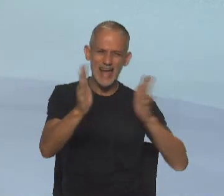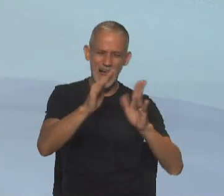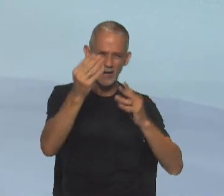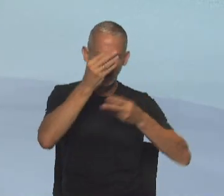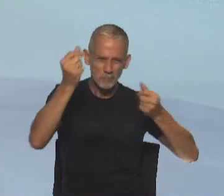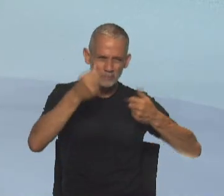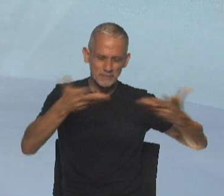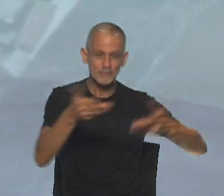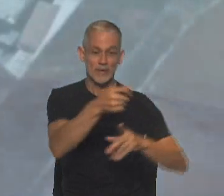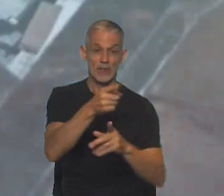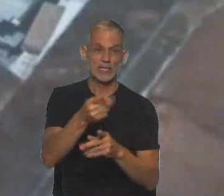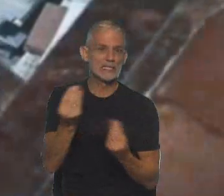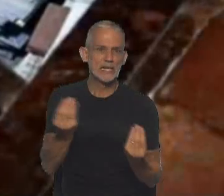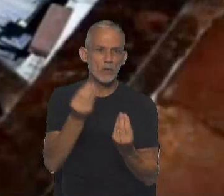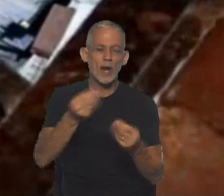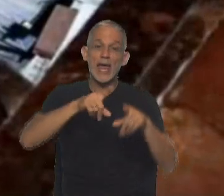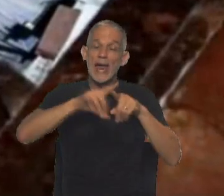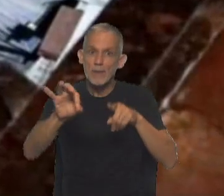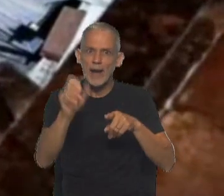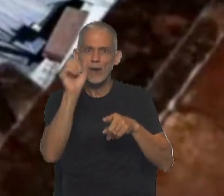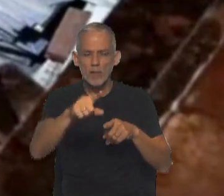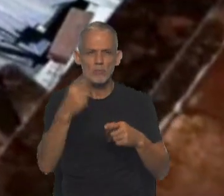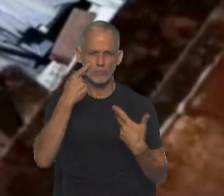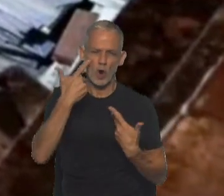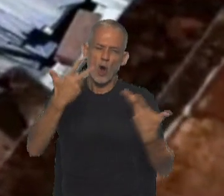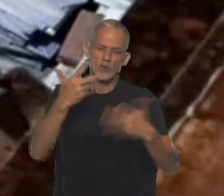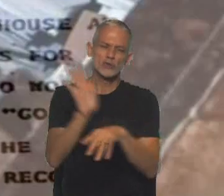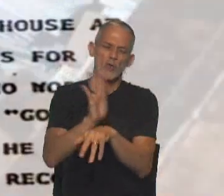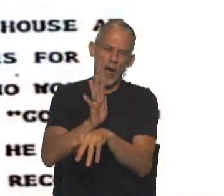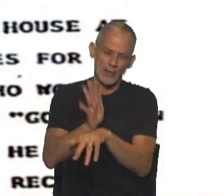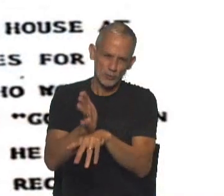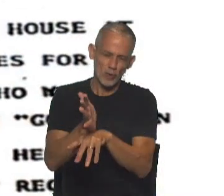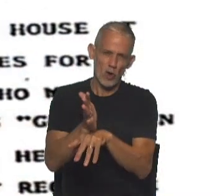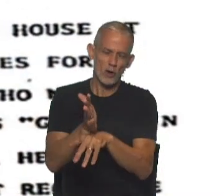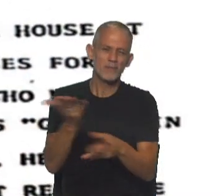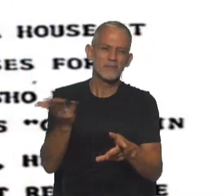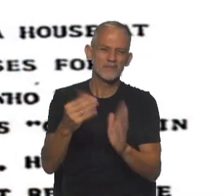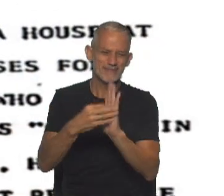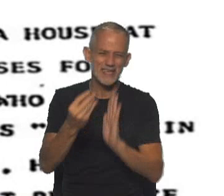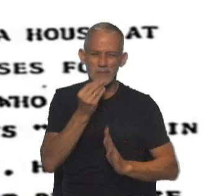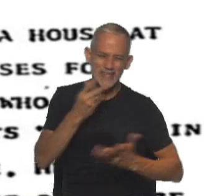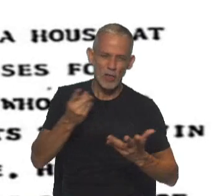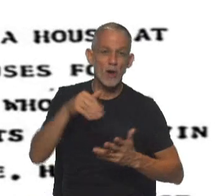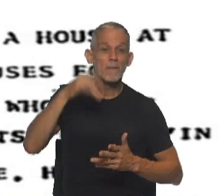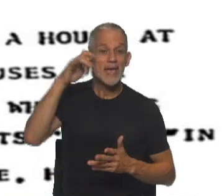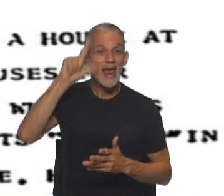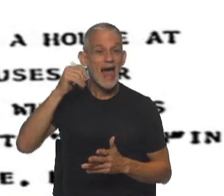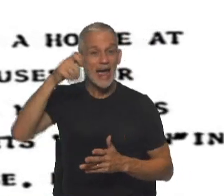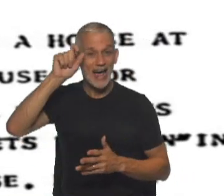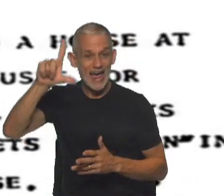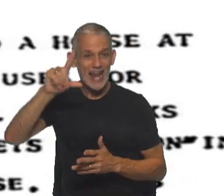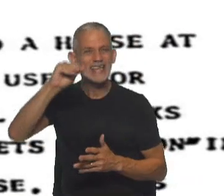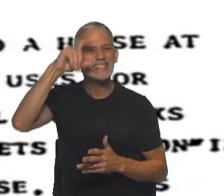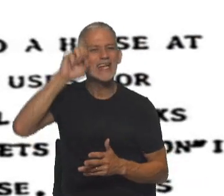particularidad. Se trata del hermano del reconocido actor e imitador político, y también Miguel Ángel Cerruti. Así es.